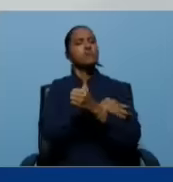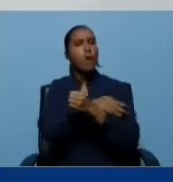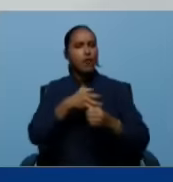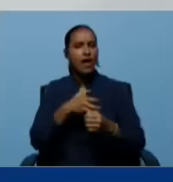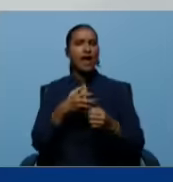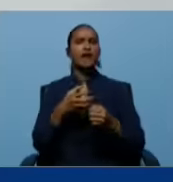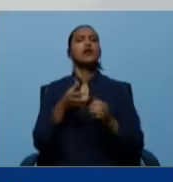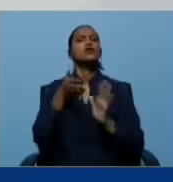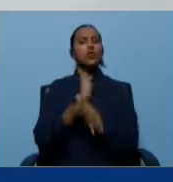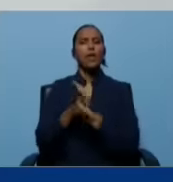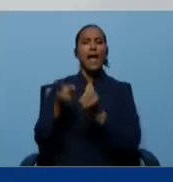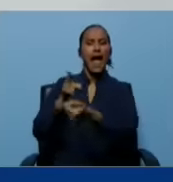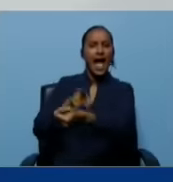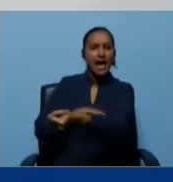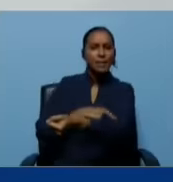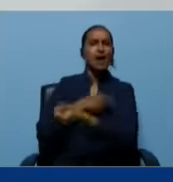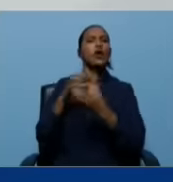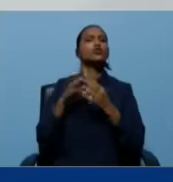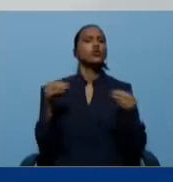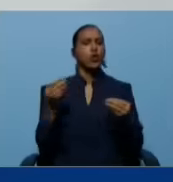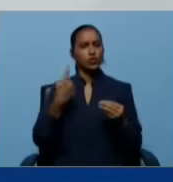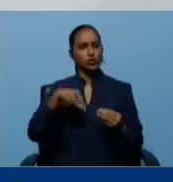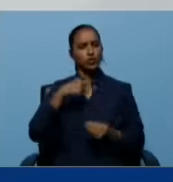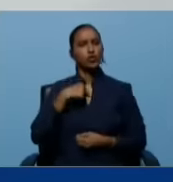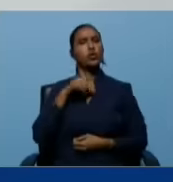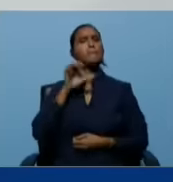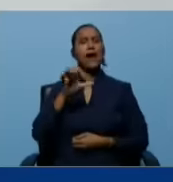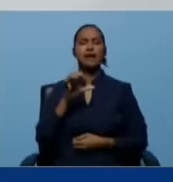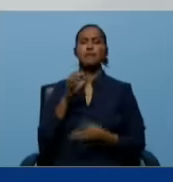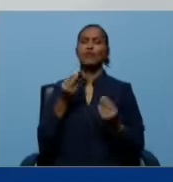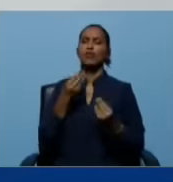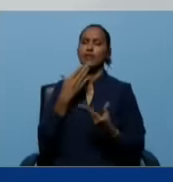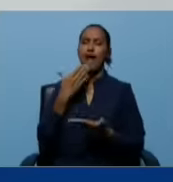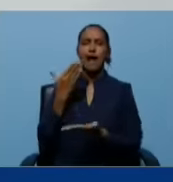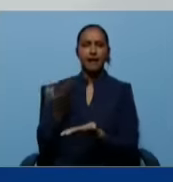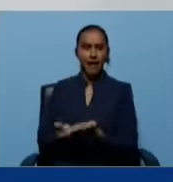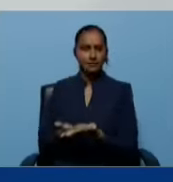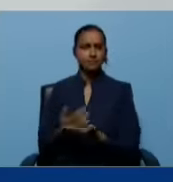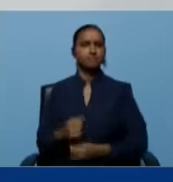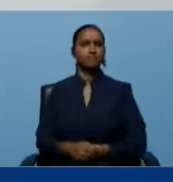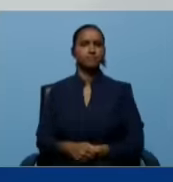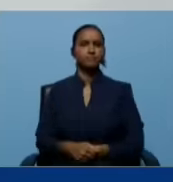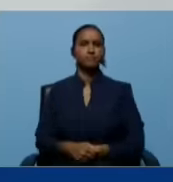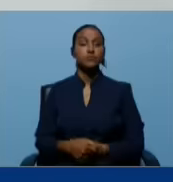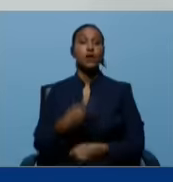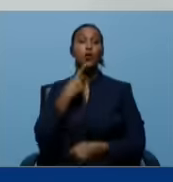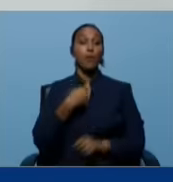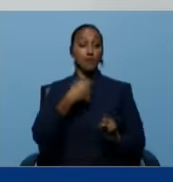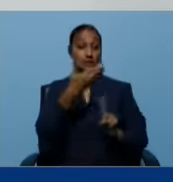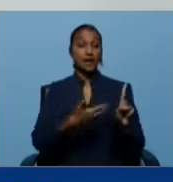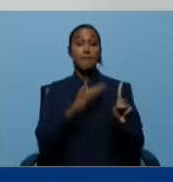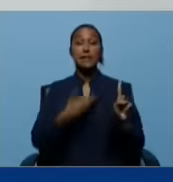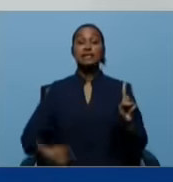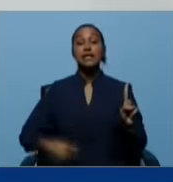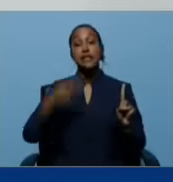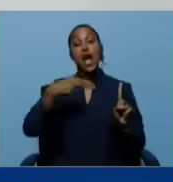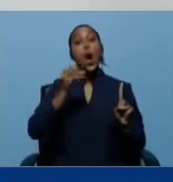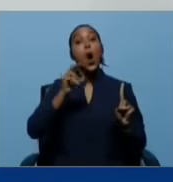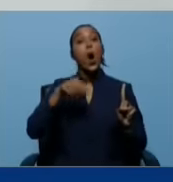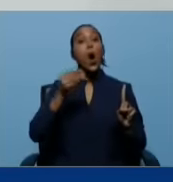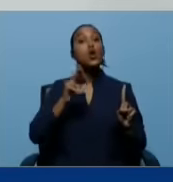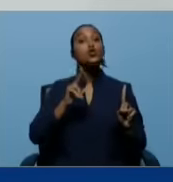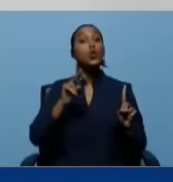a quien Honduras estará siempre eternamente agradecida. Y como dice nuestra presidenta, no olvidemos,